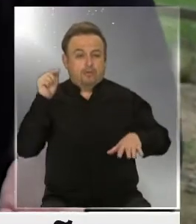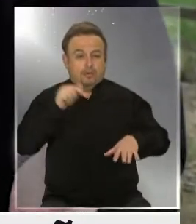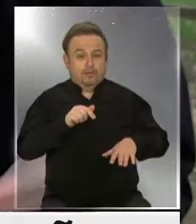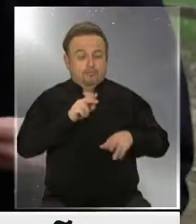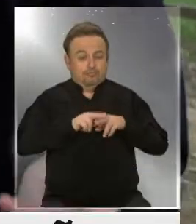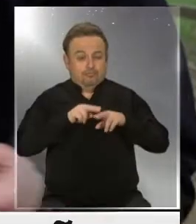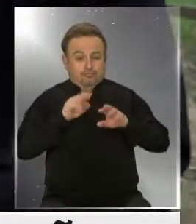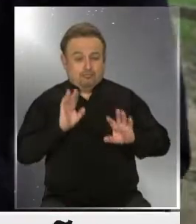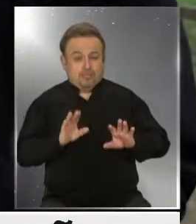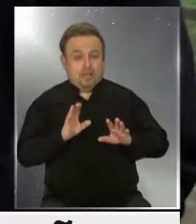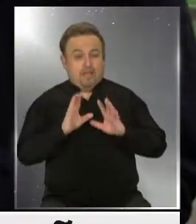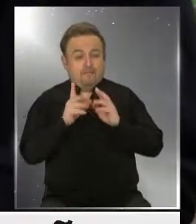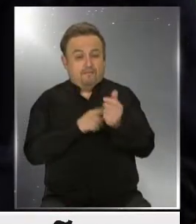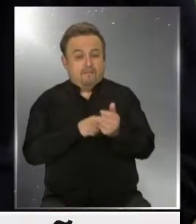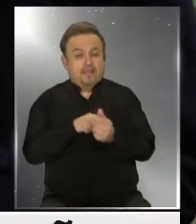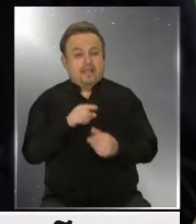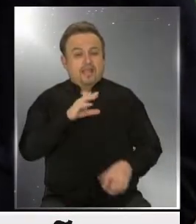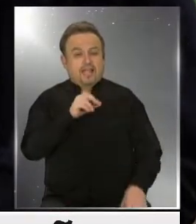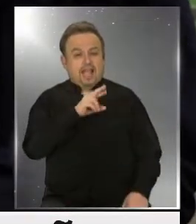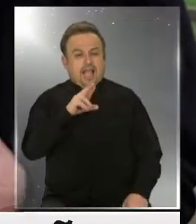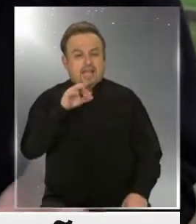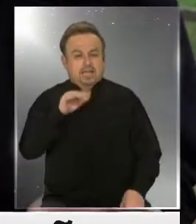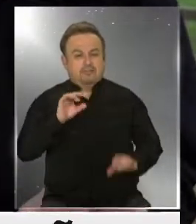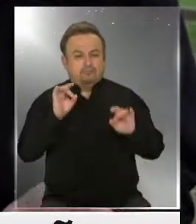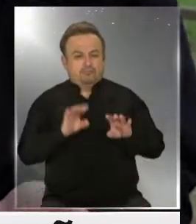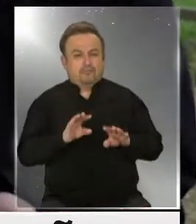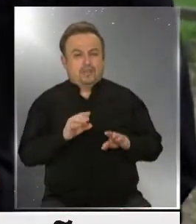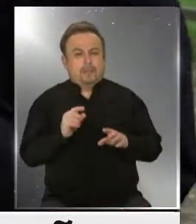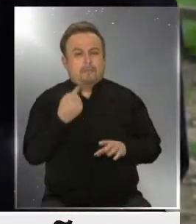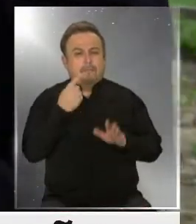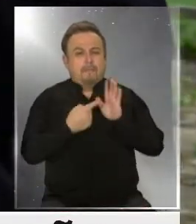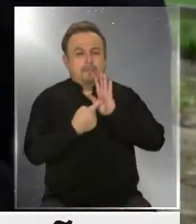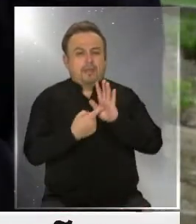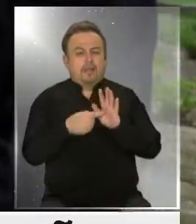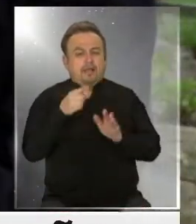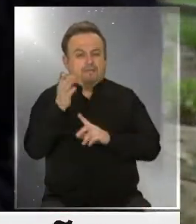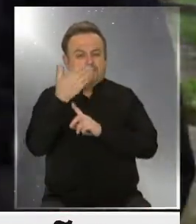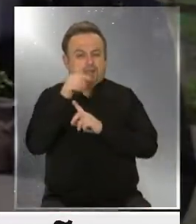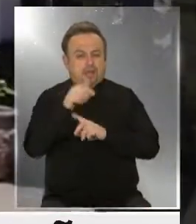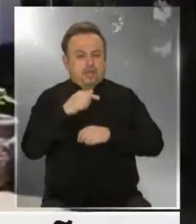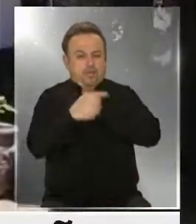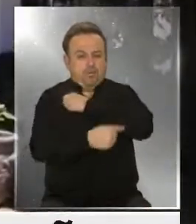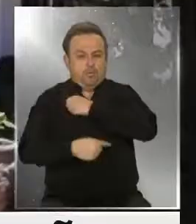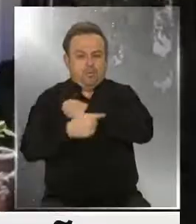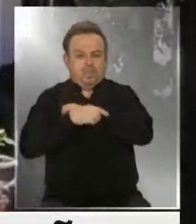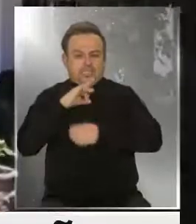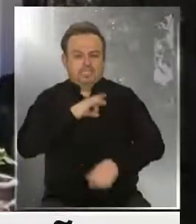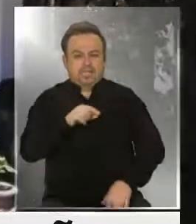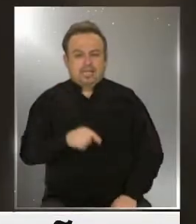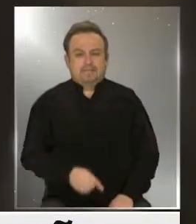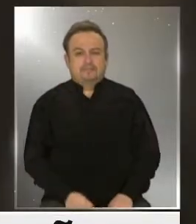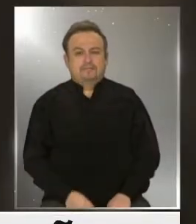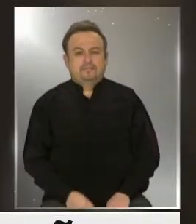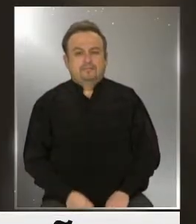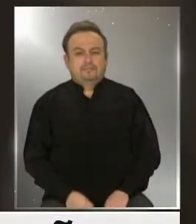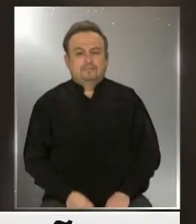desarrolló la familia Carrera, tiene que ver también con la instauración de los primeros símbolos patrios, la bandera y el escudo de Chile.